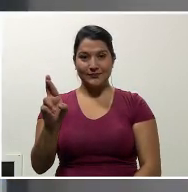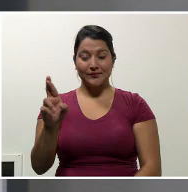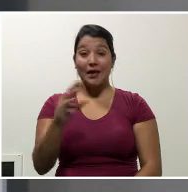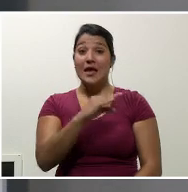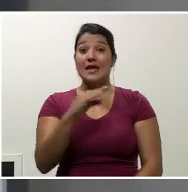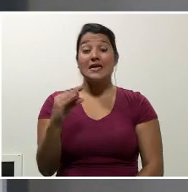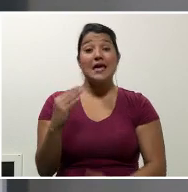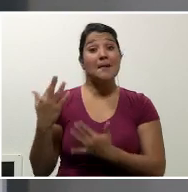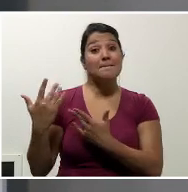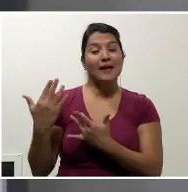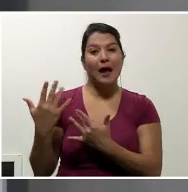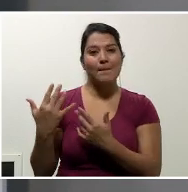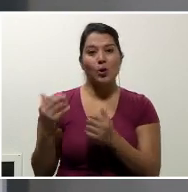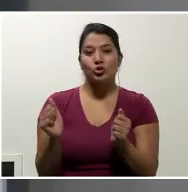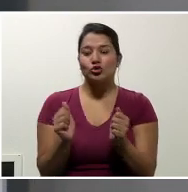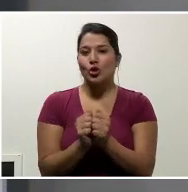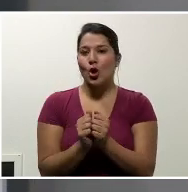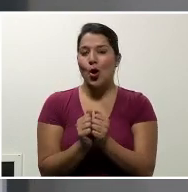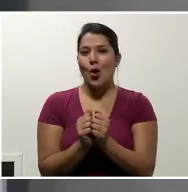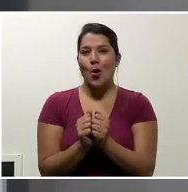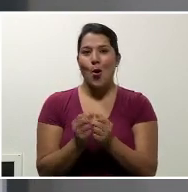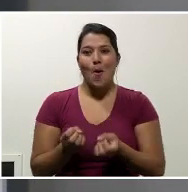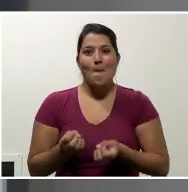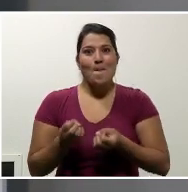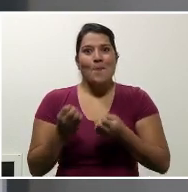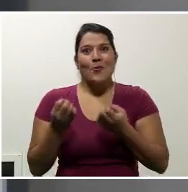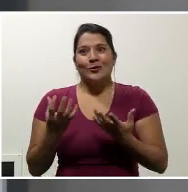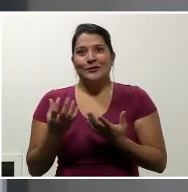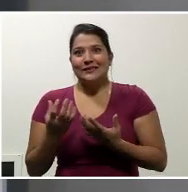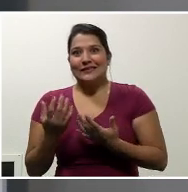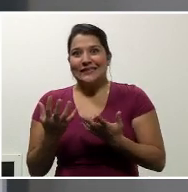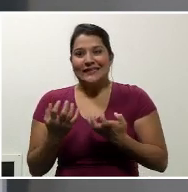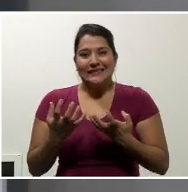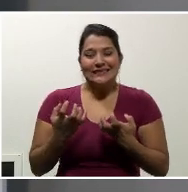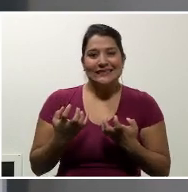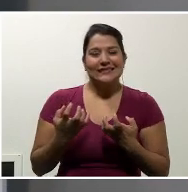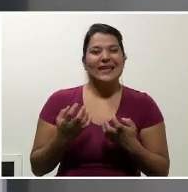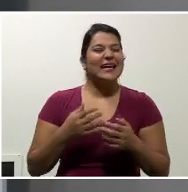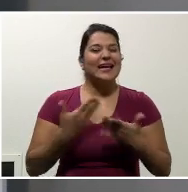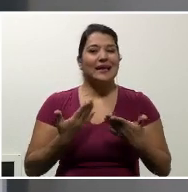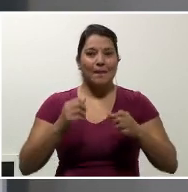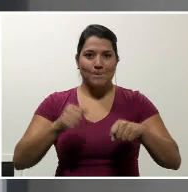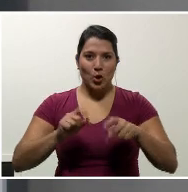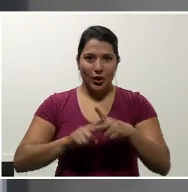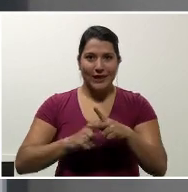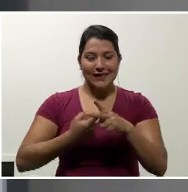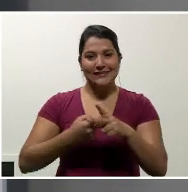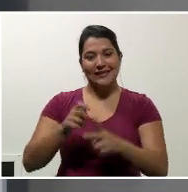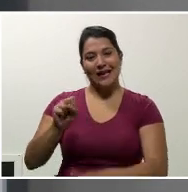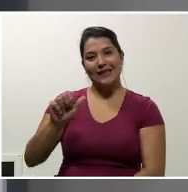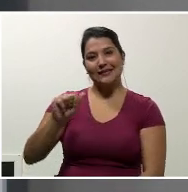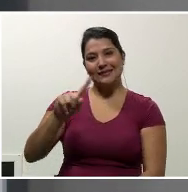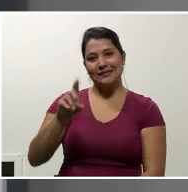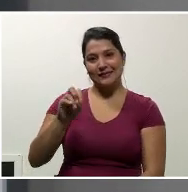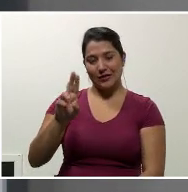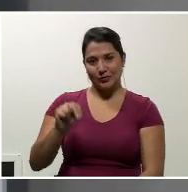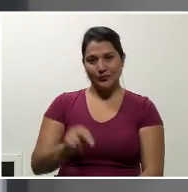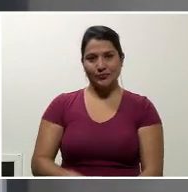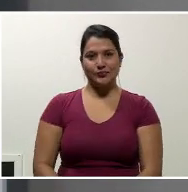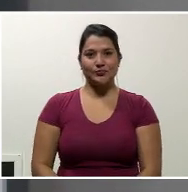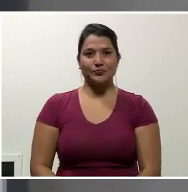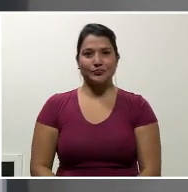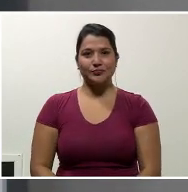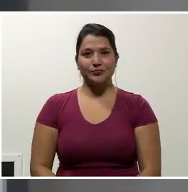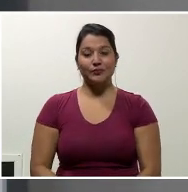y esperamos con mucha ansia y con mucha expectativa el inicio de La Sazón que nos une.